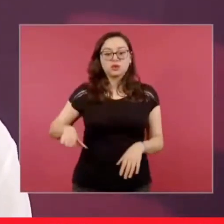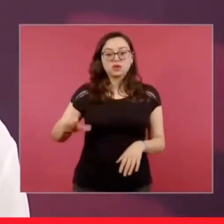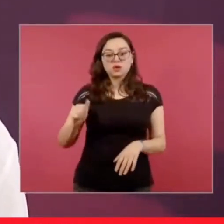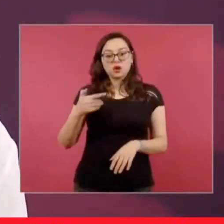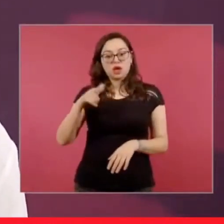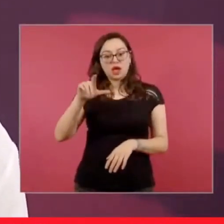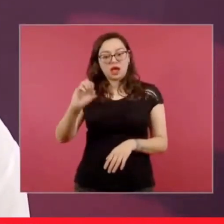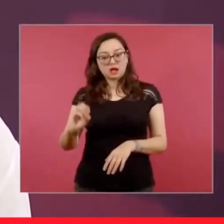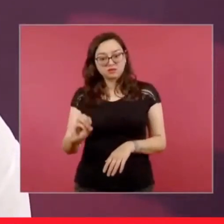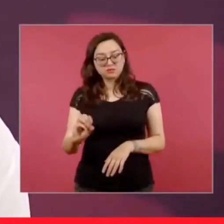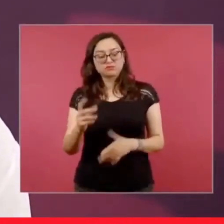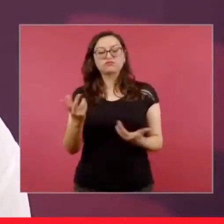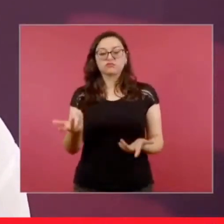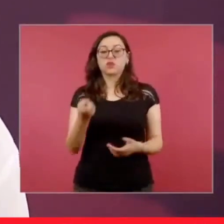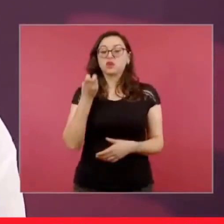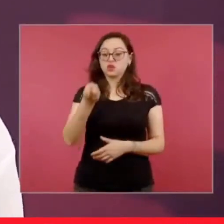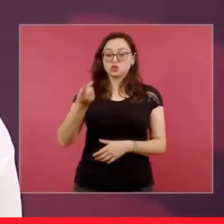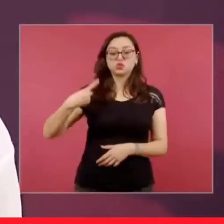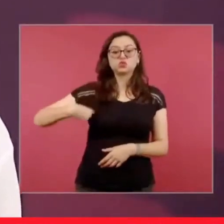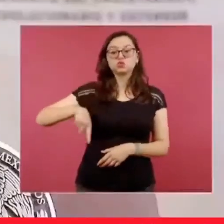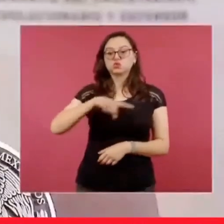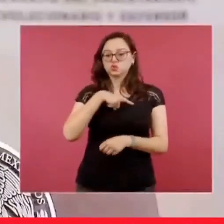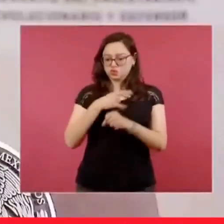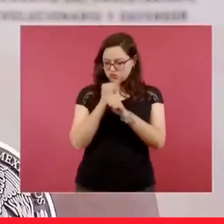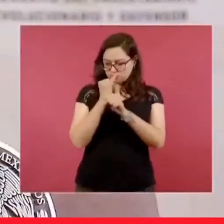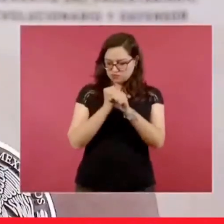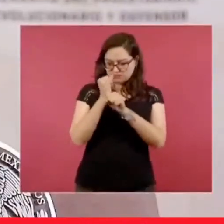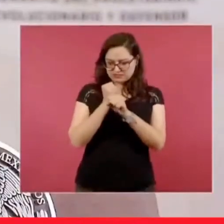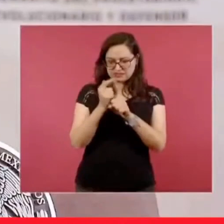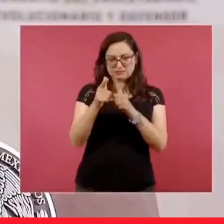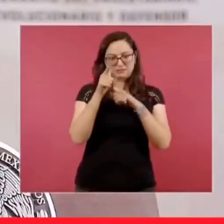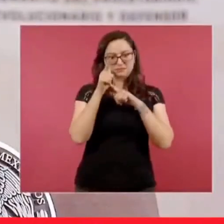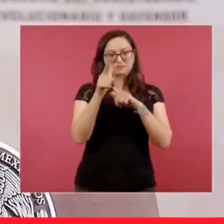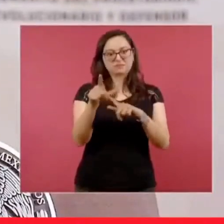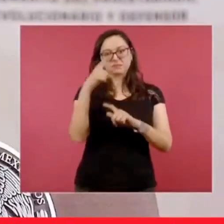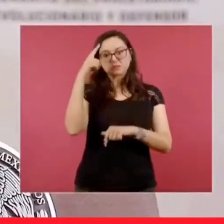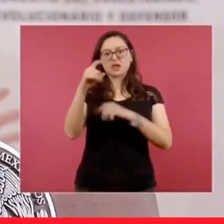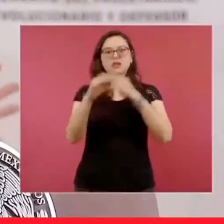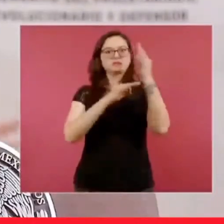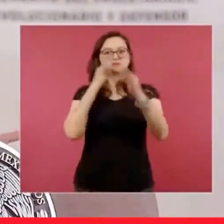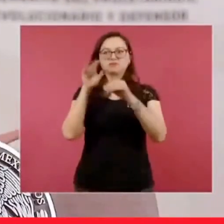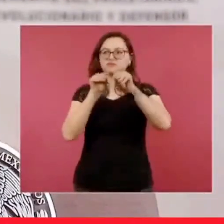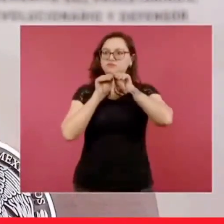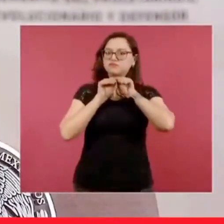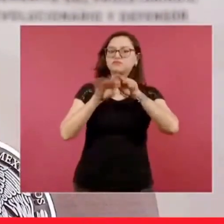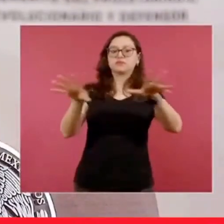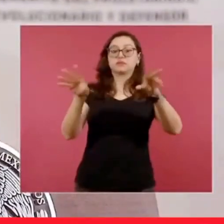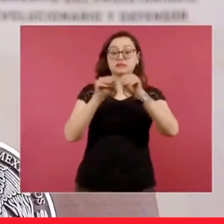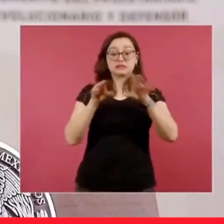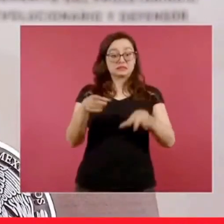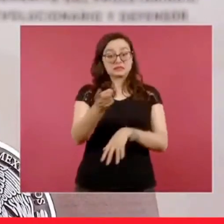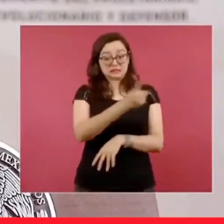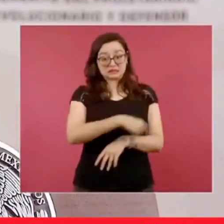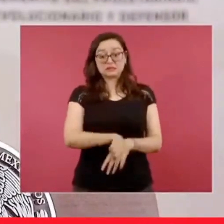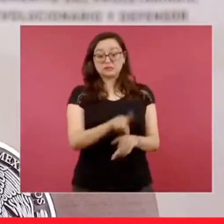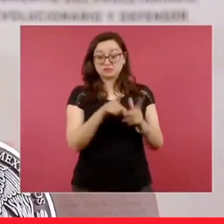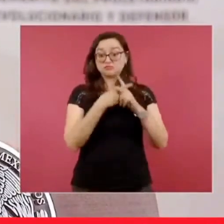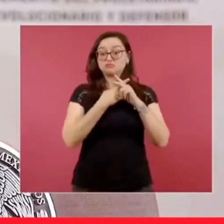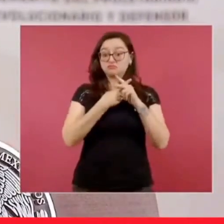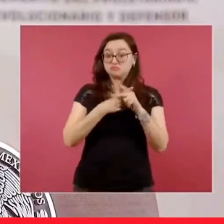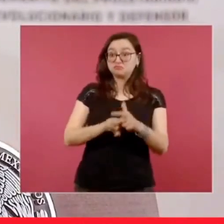la guerra sucia que están iniciando porque eso es solo el inicio, al parecer, de